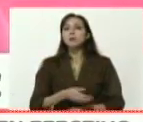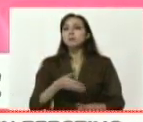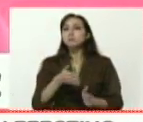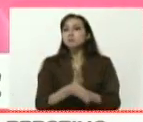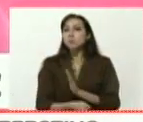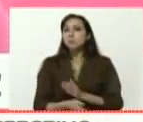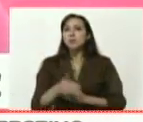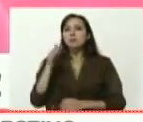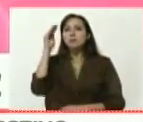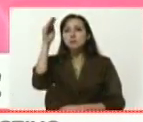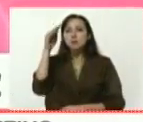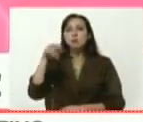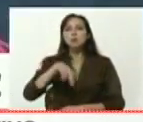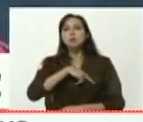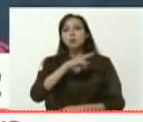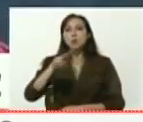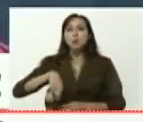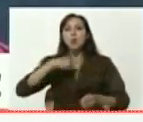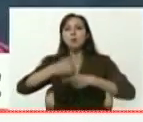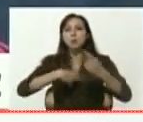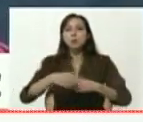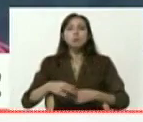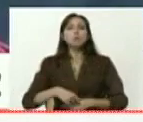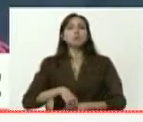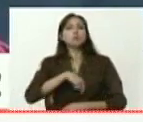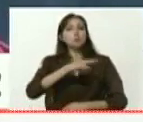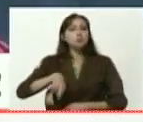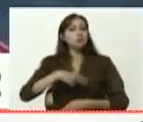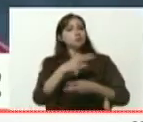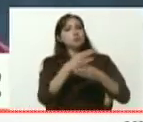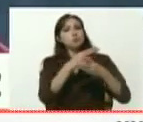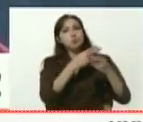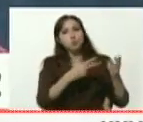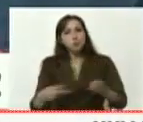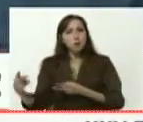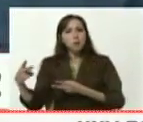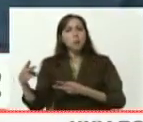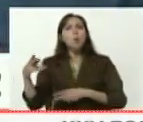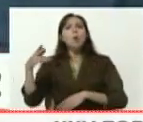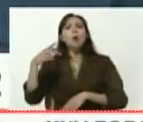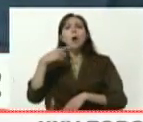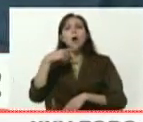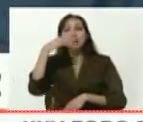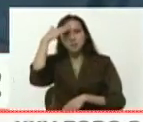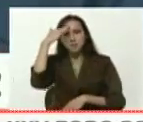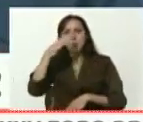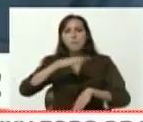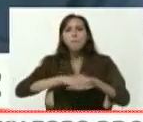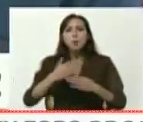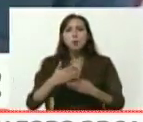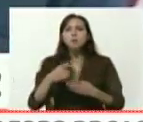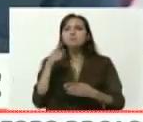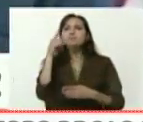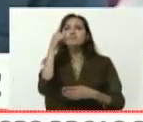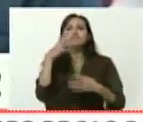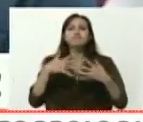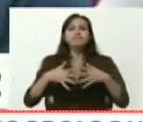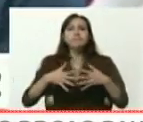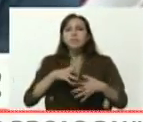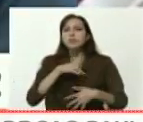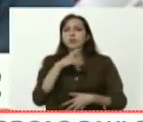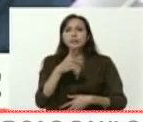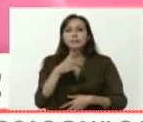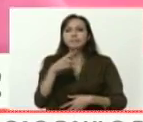Nosotros los invitamos a que sepan por qué el imperio más salvaje que ha